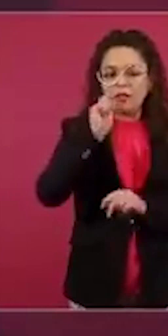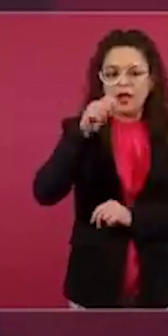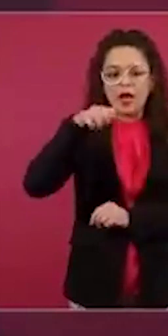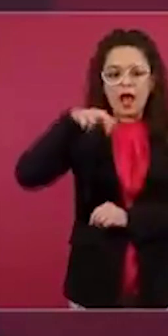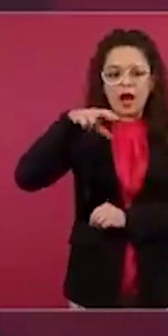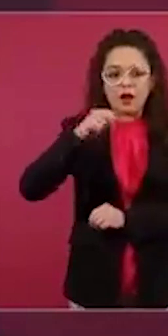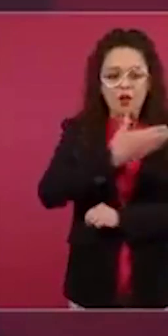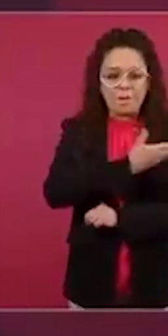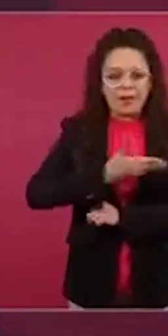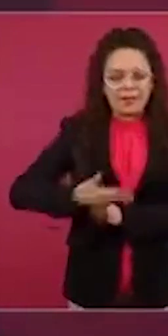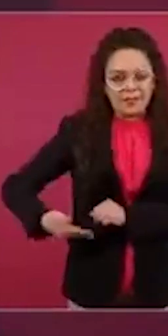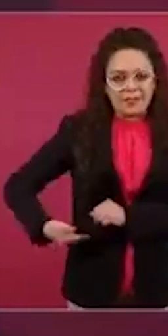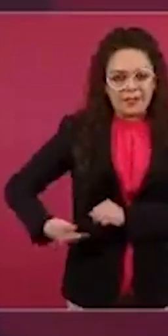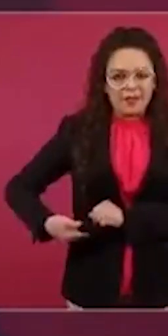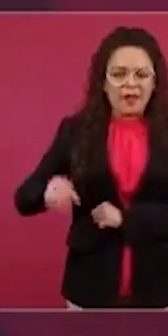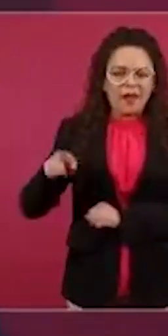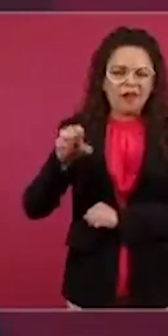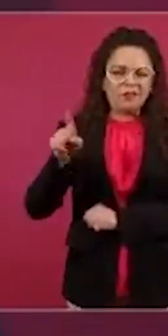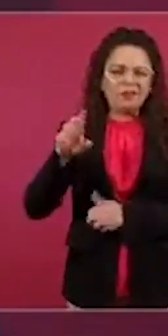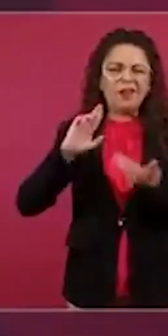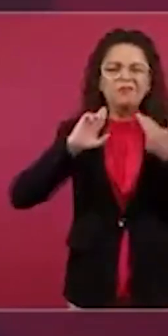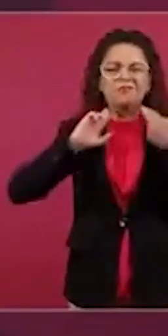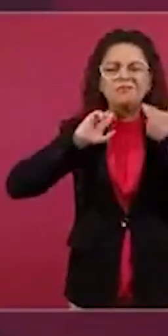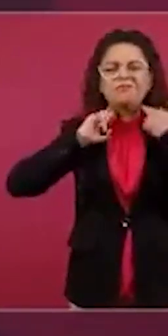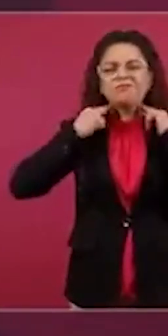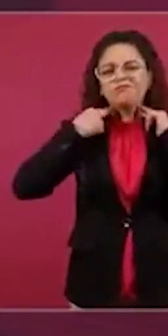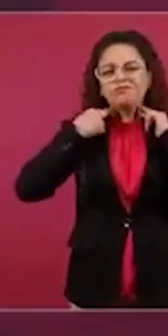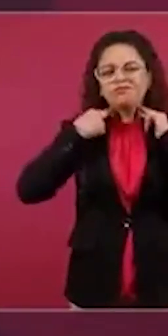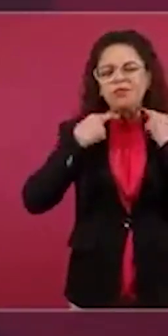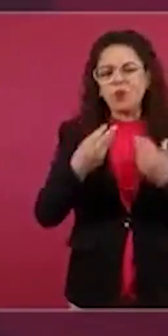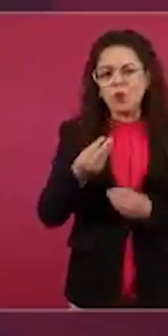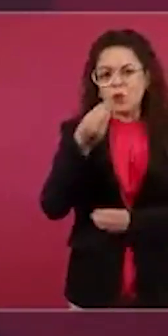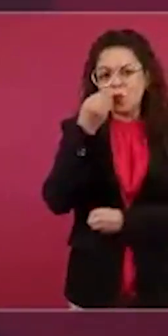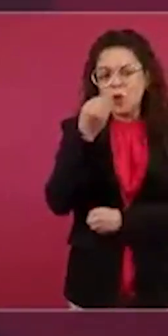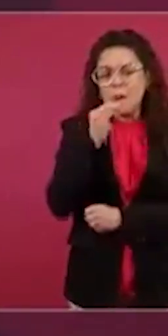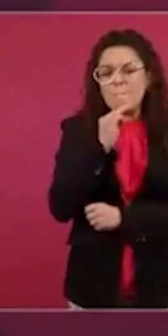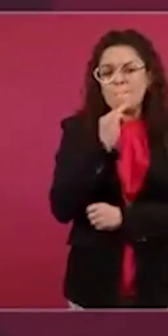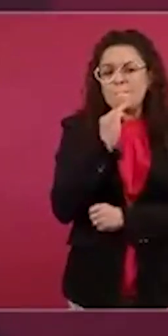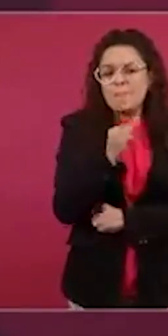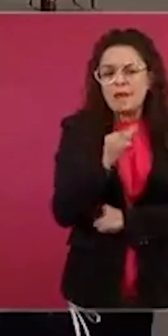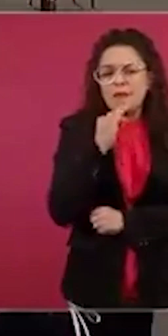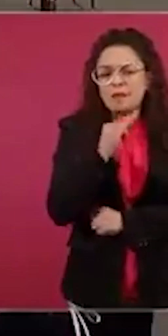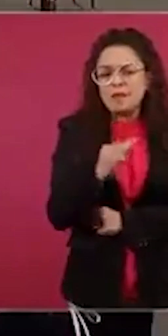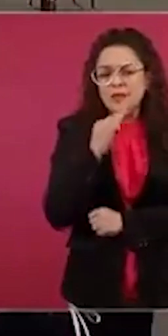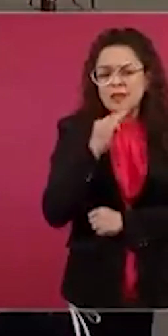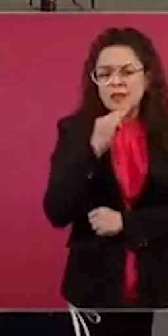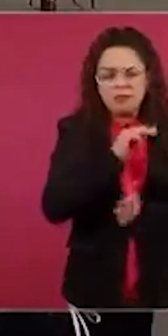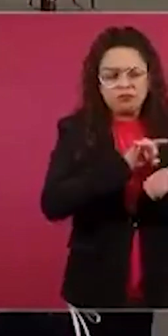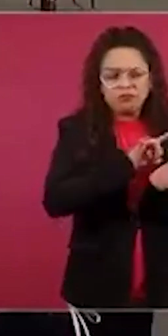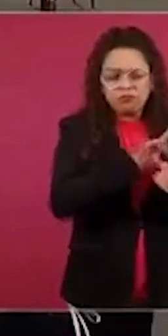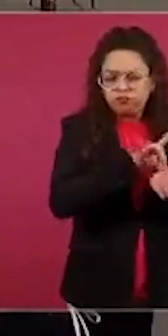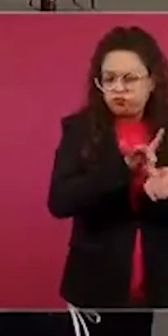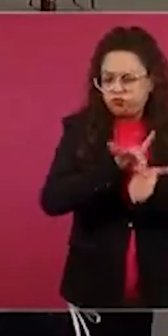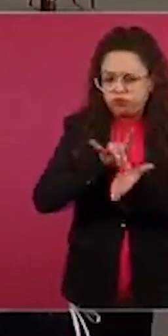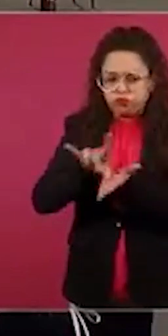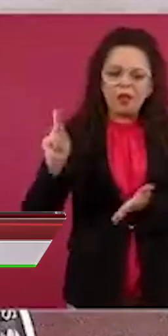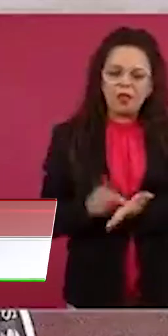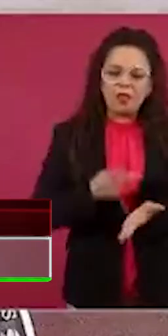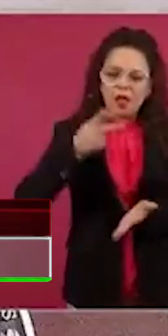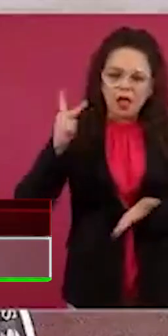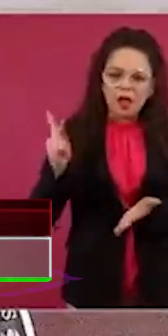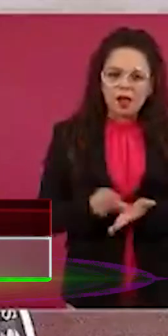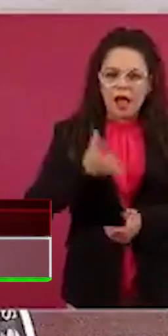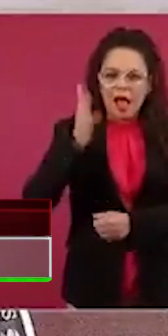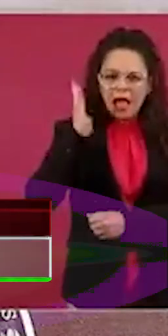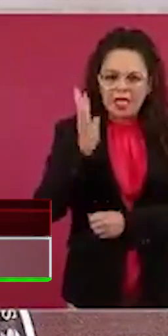bots que reproducen centenas de miles de mensajes para generar una tendencia en Twitter dicho análisis